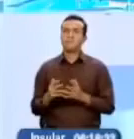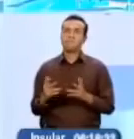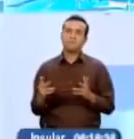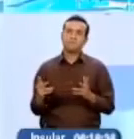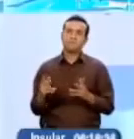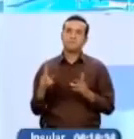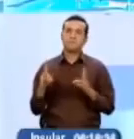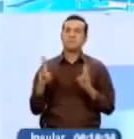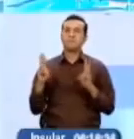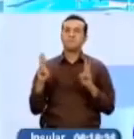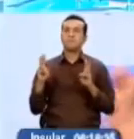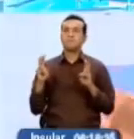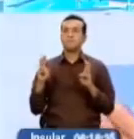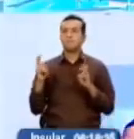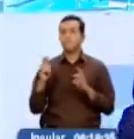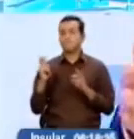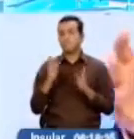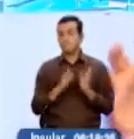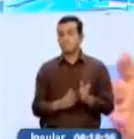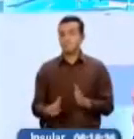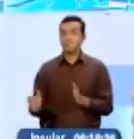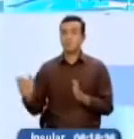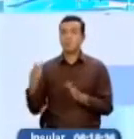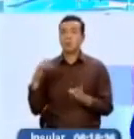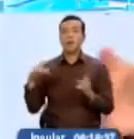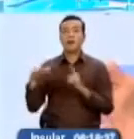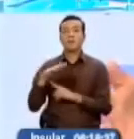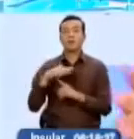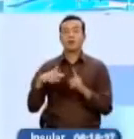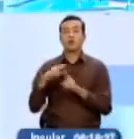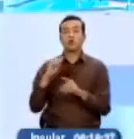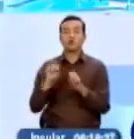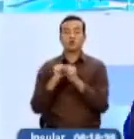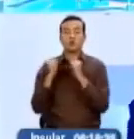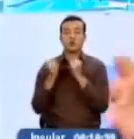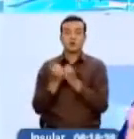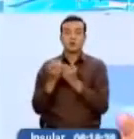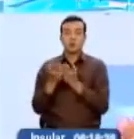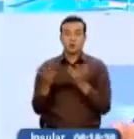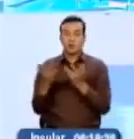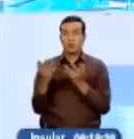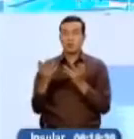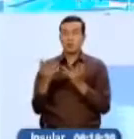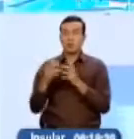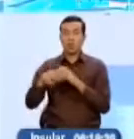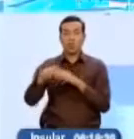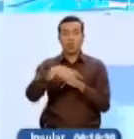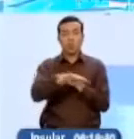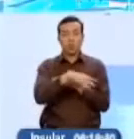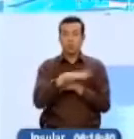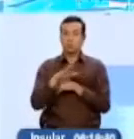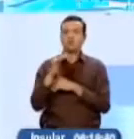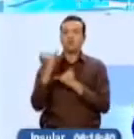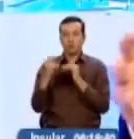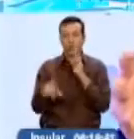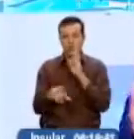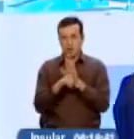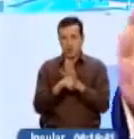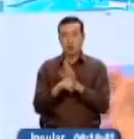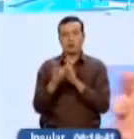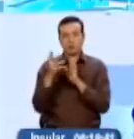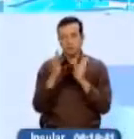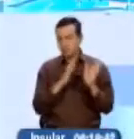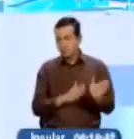un sistema un ámbito de la sociedad que estaba muy disperso por eso la ley ahora ha